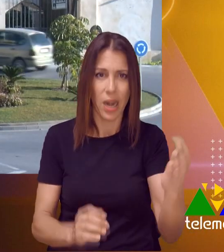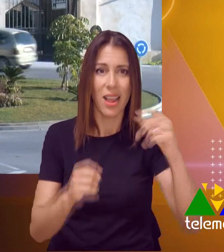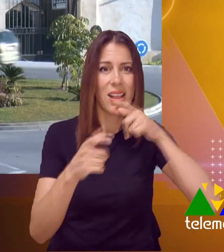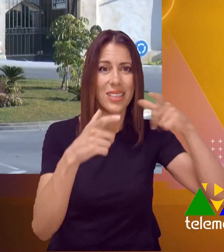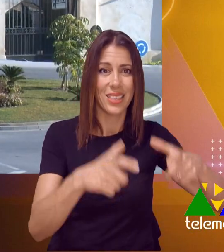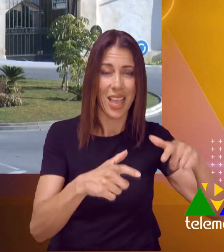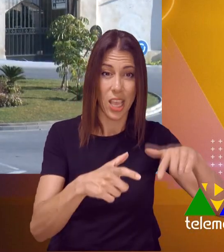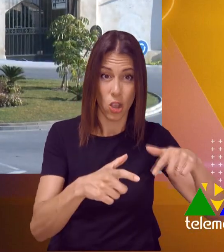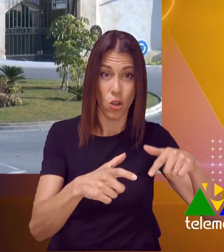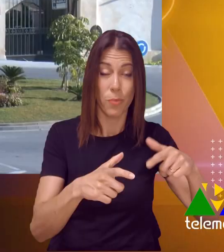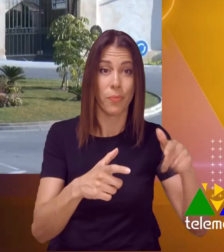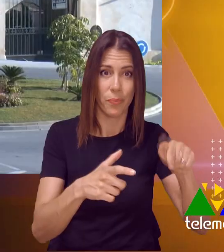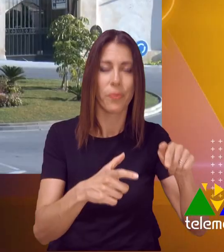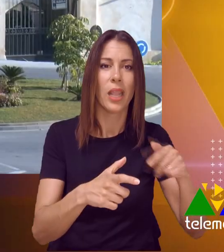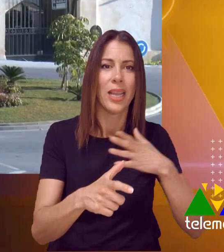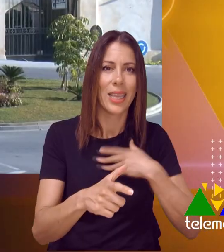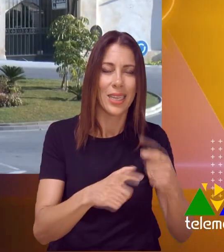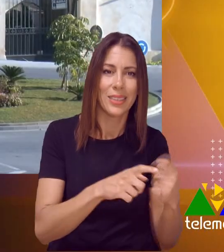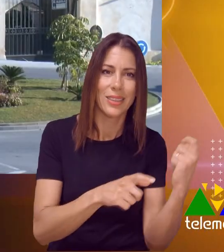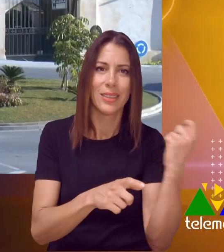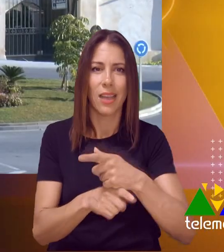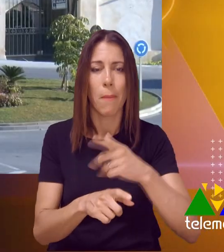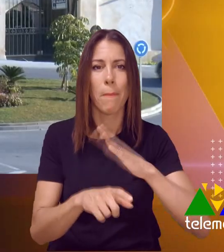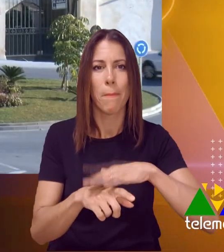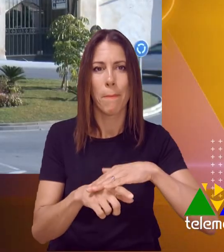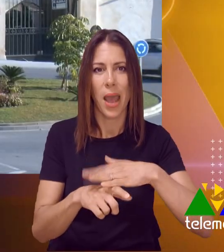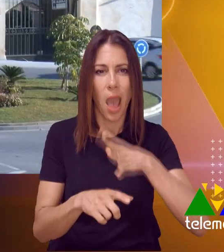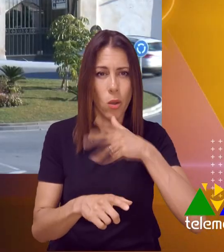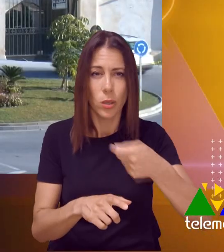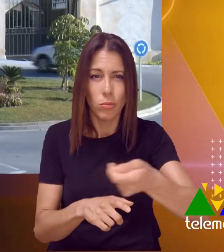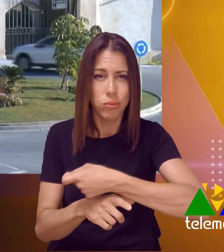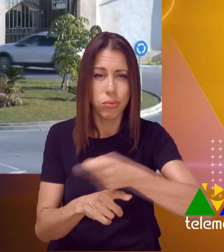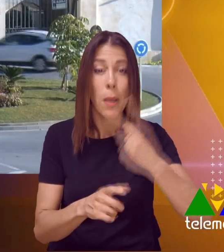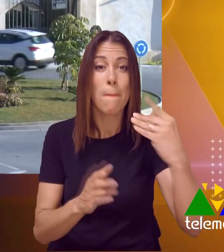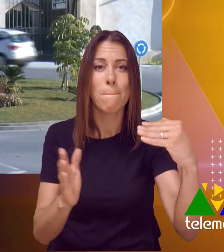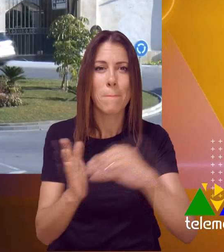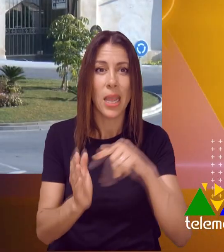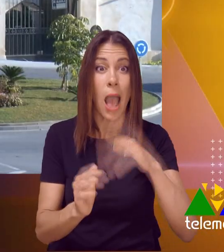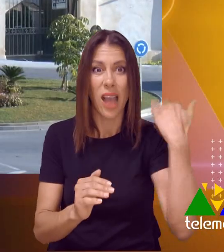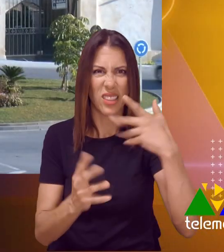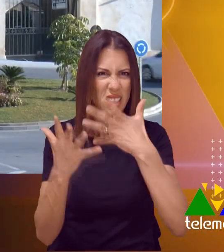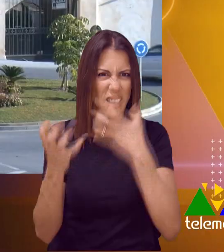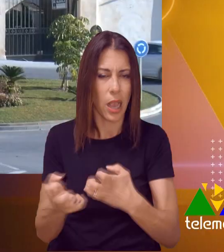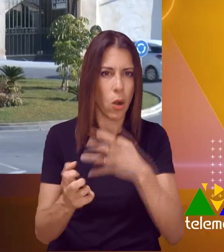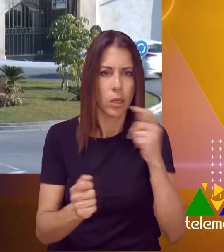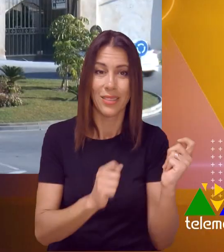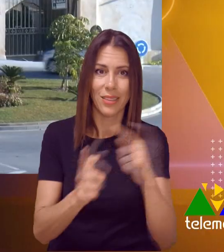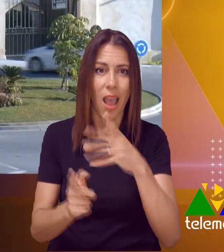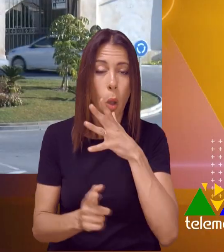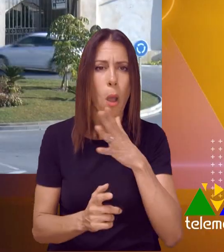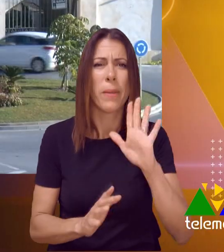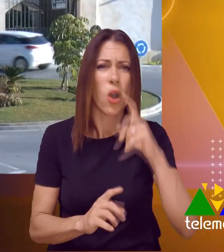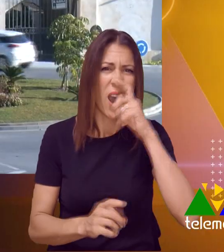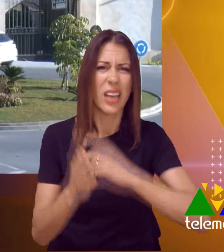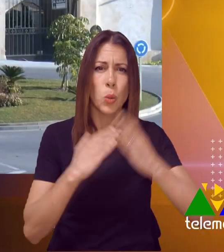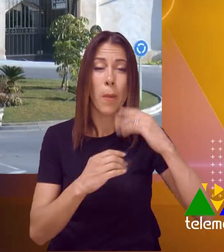del Deire, poner en cultivo de regadío esos 1000 marjales que antes eran de secano. Antiguamente había habido una